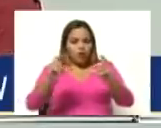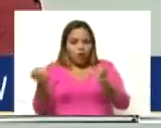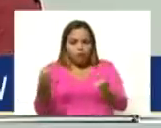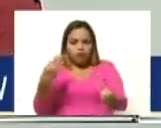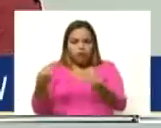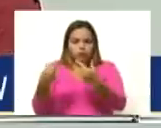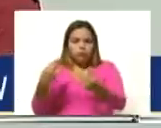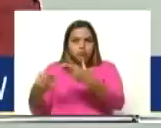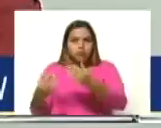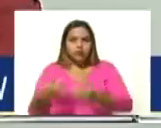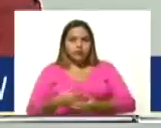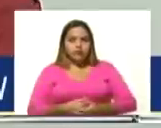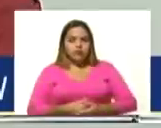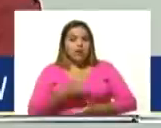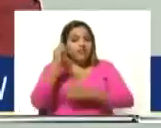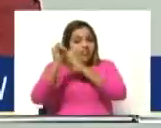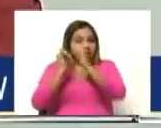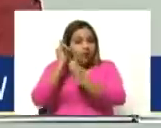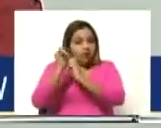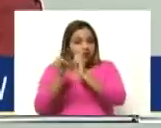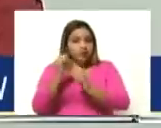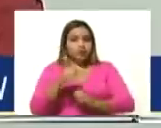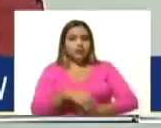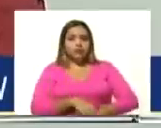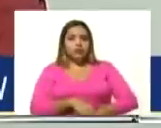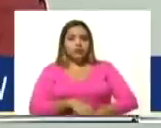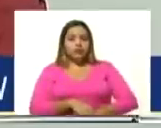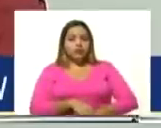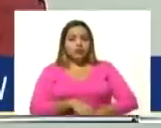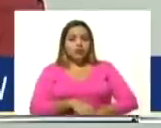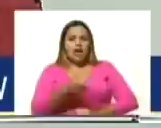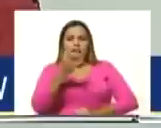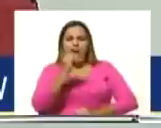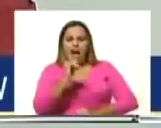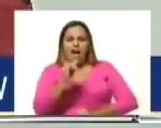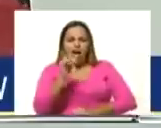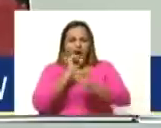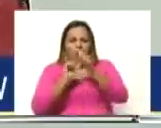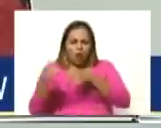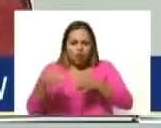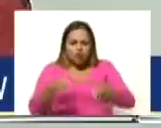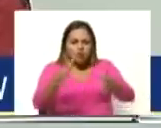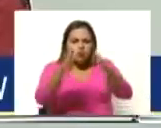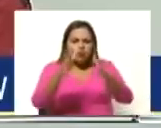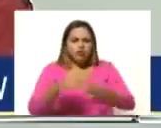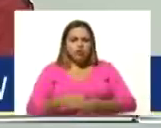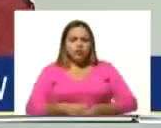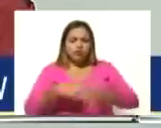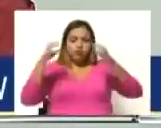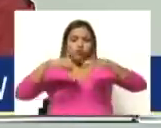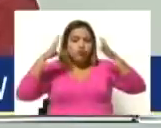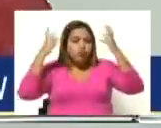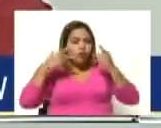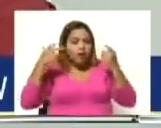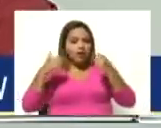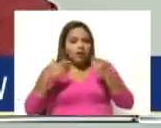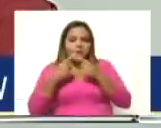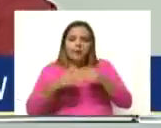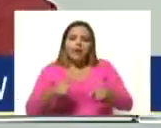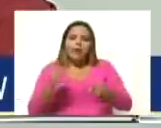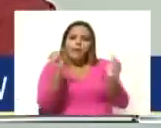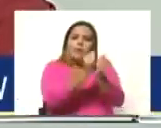me estaban pasando las fotos, las fotos no los videos. Va el río suelto, pues, por la calle. Afortunadamente ya sin tanto